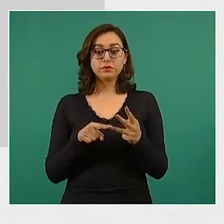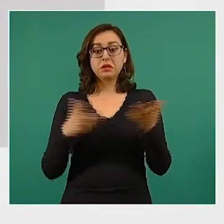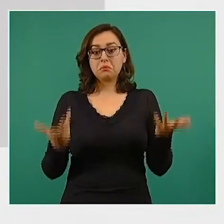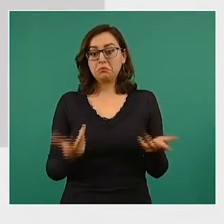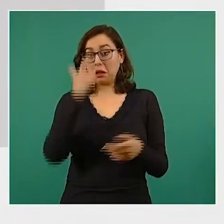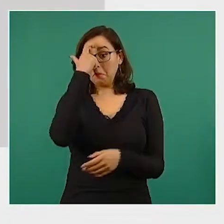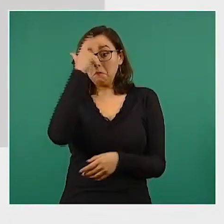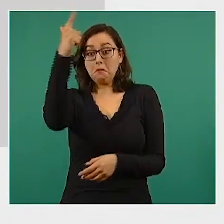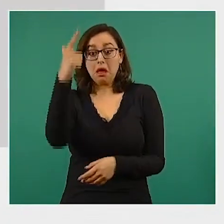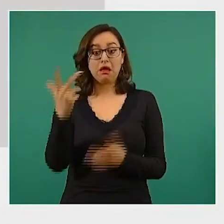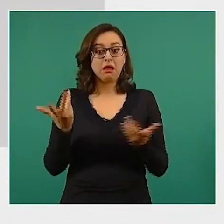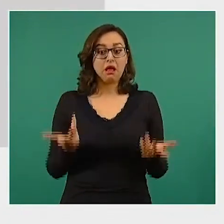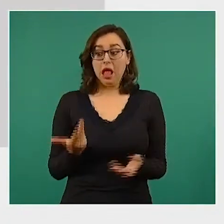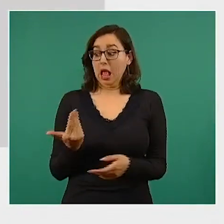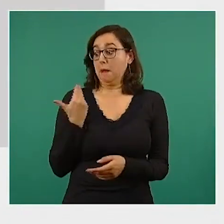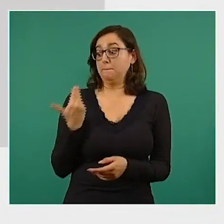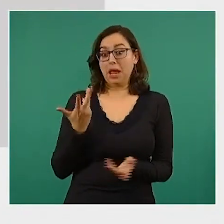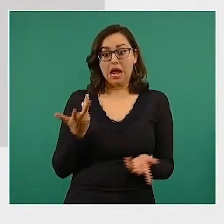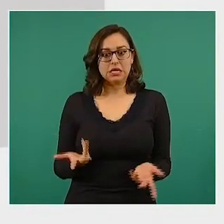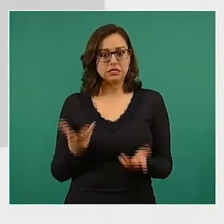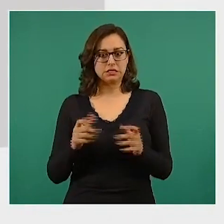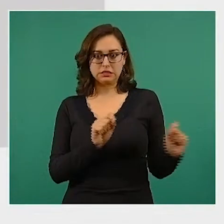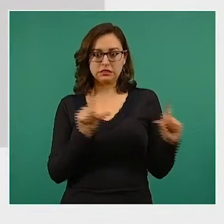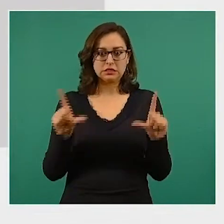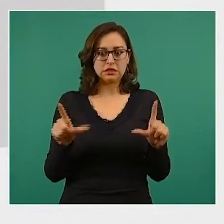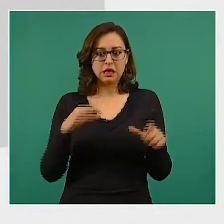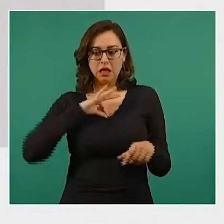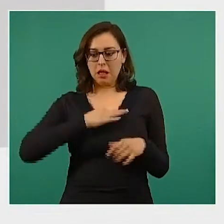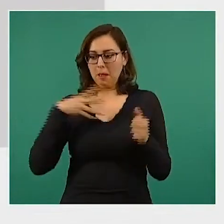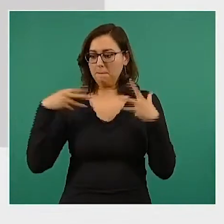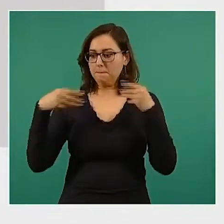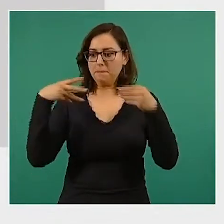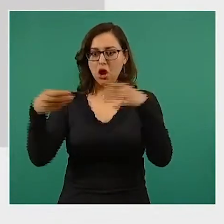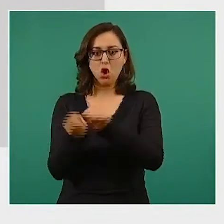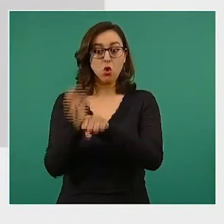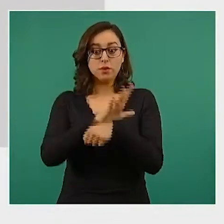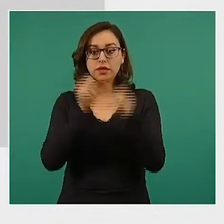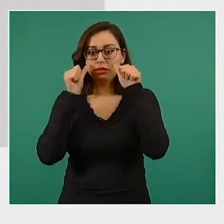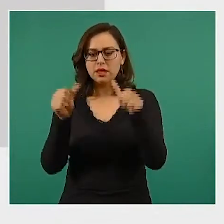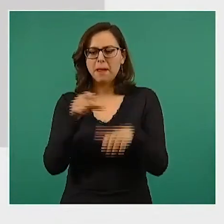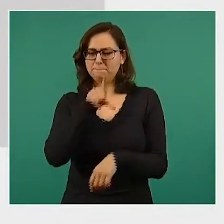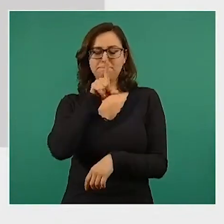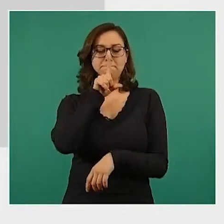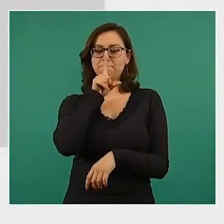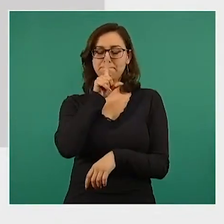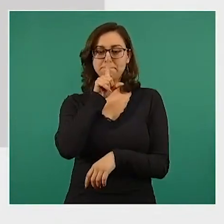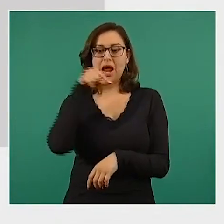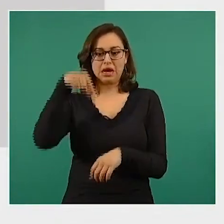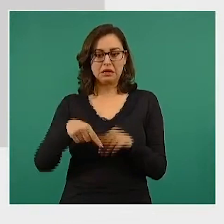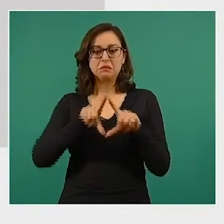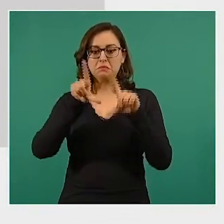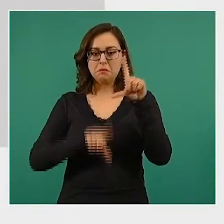invención nueva, no es algo que se desarrolló específicamente para la epidemia de COVID-19, es algo en lo que este país